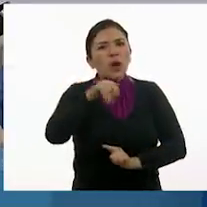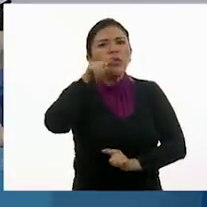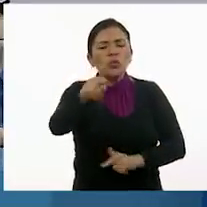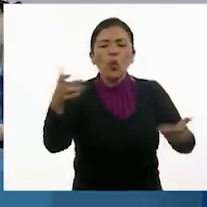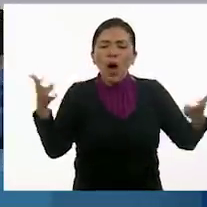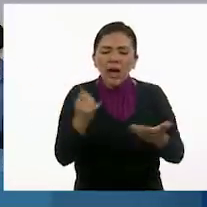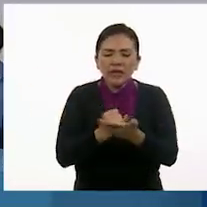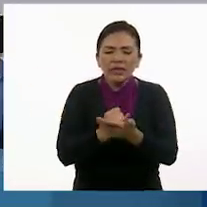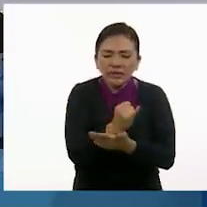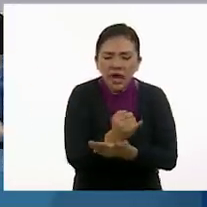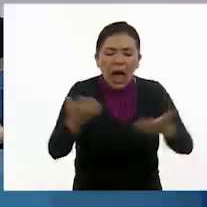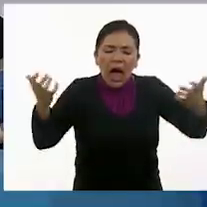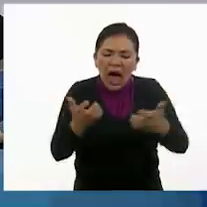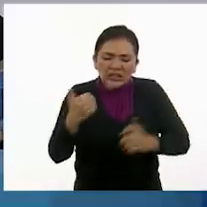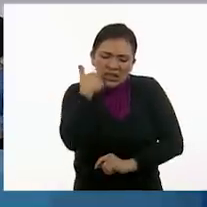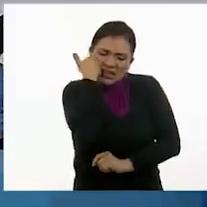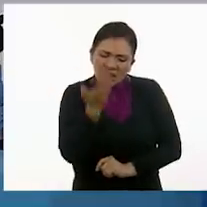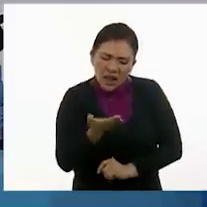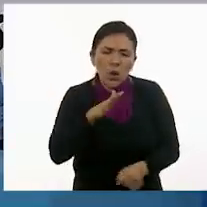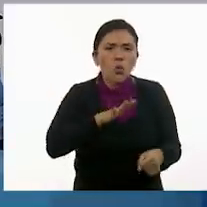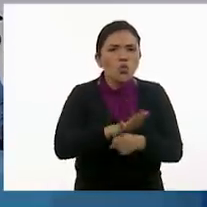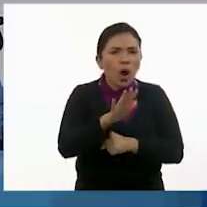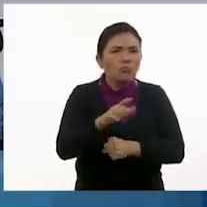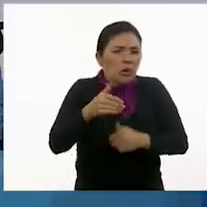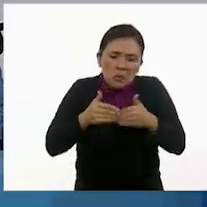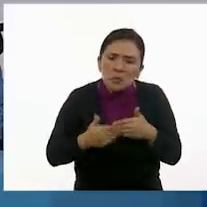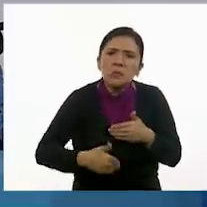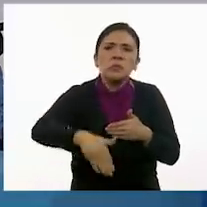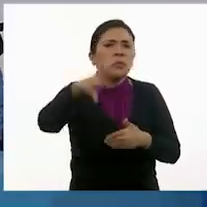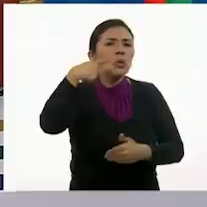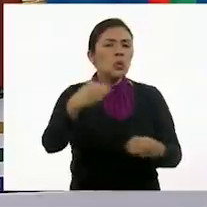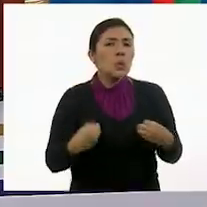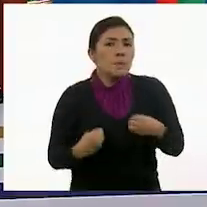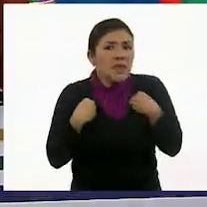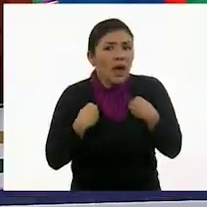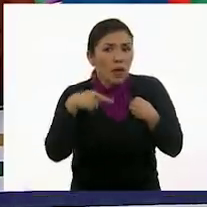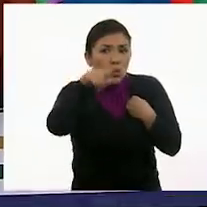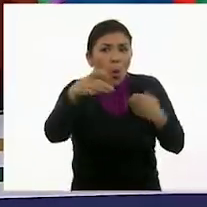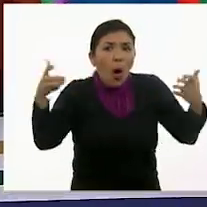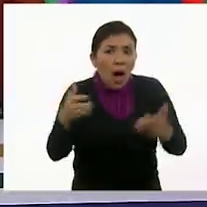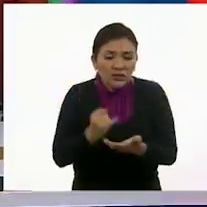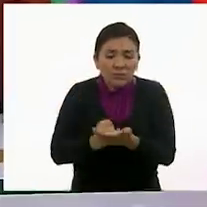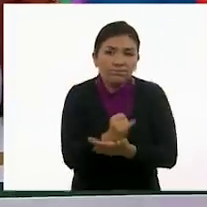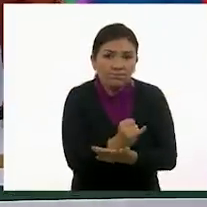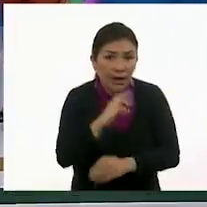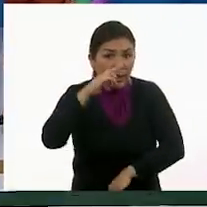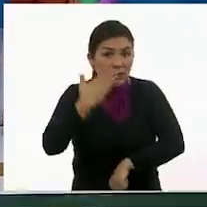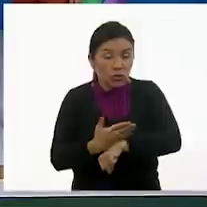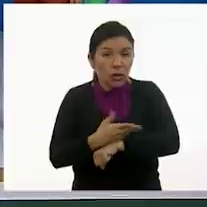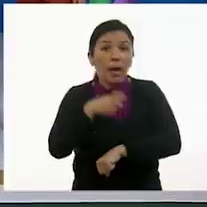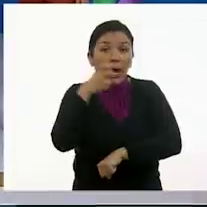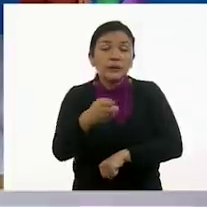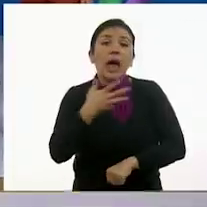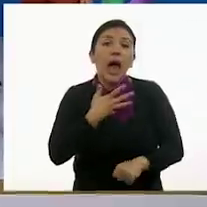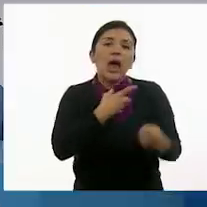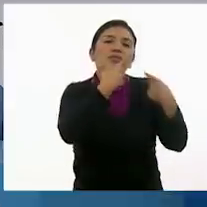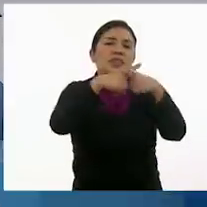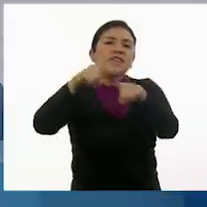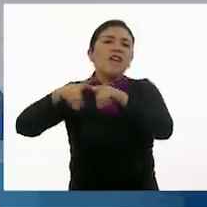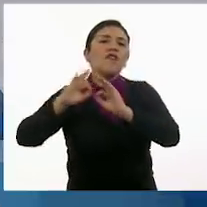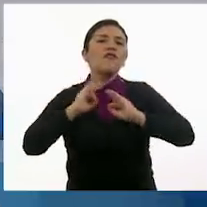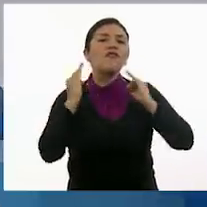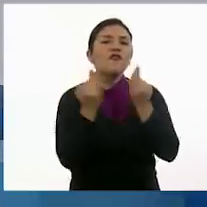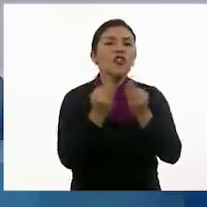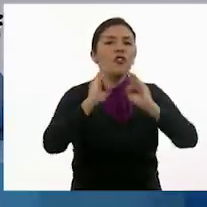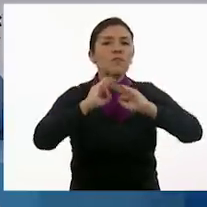decidir nuestras acciones en cada momento de la vida y este es un derecho que se manifiesta de varias